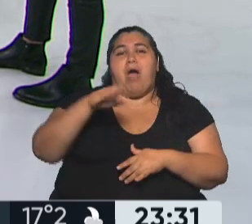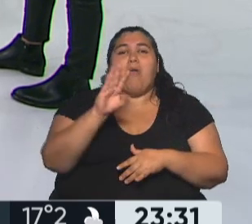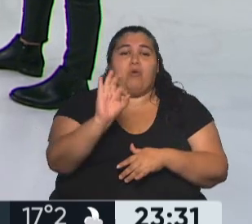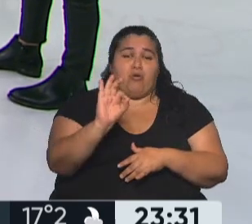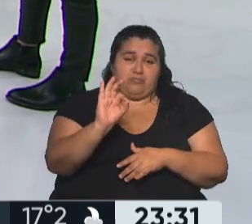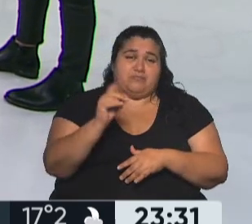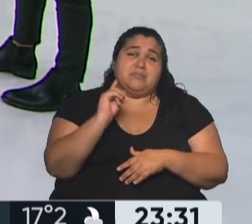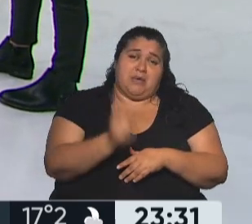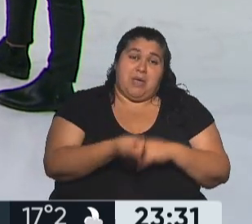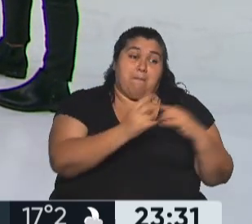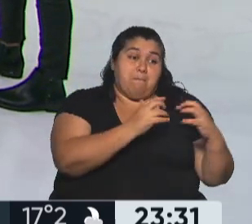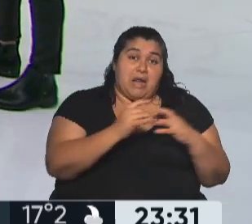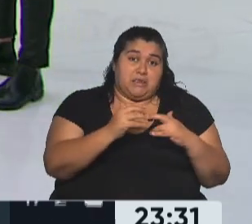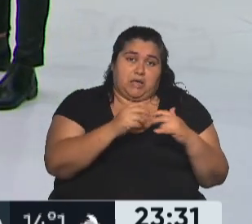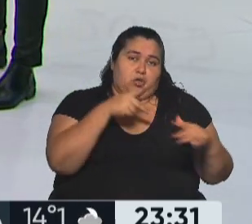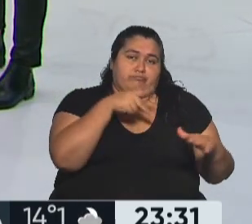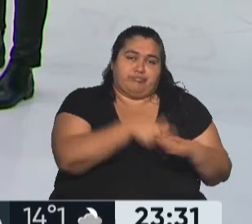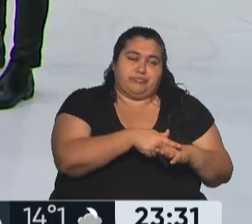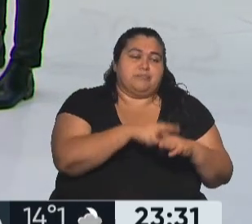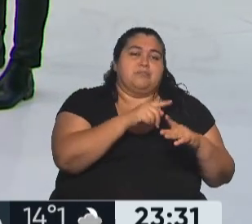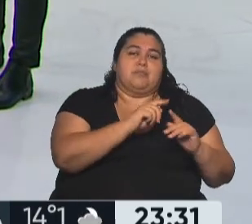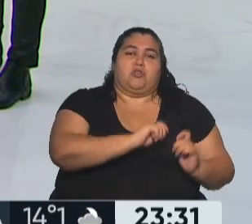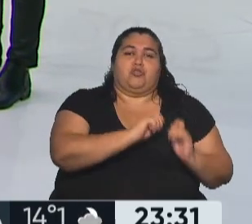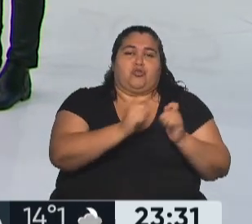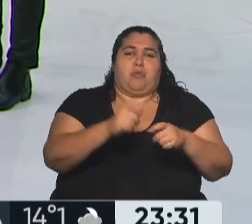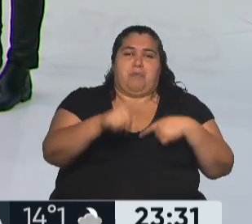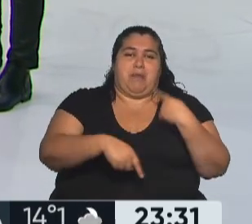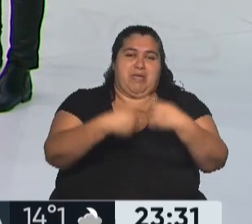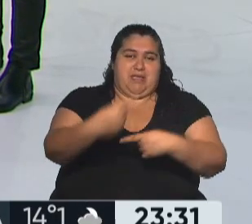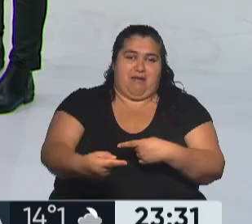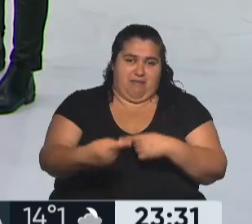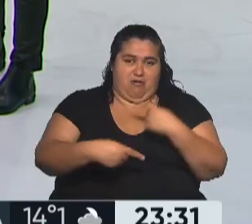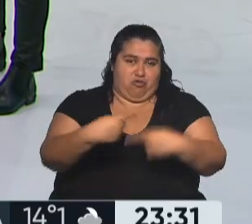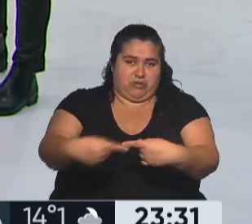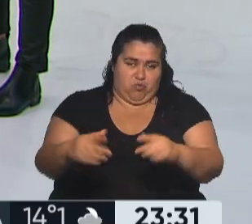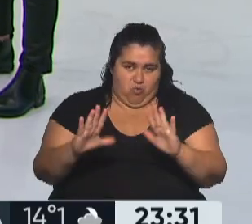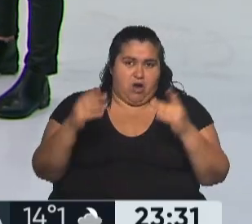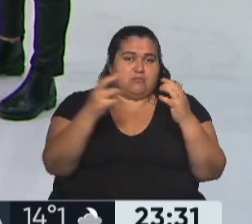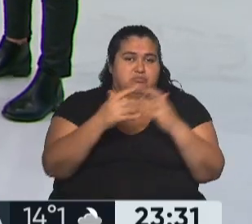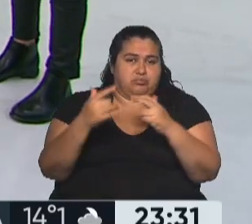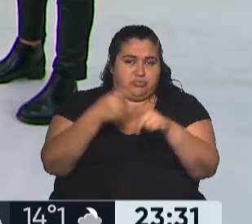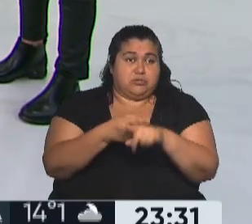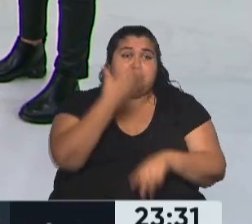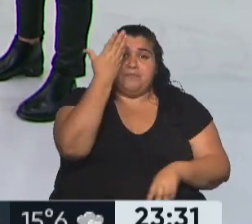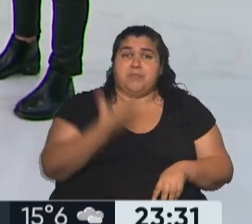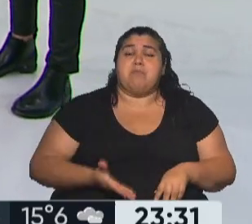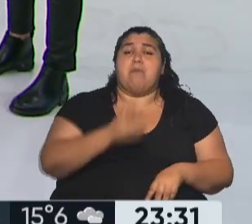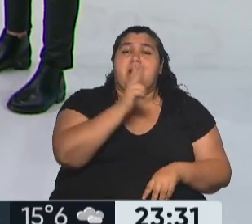pasaron los partidos justamente para el día de mañana por el fallecimiento del Papa Francisco, que era